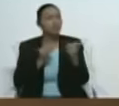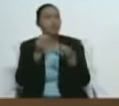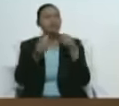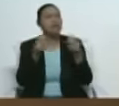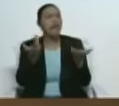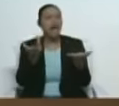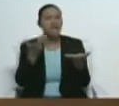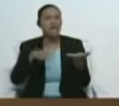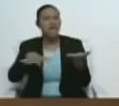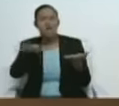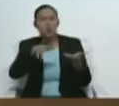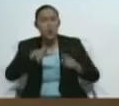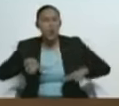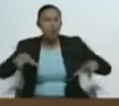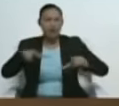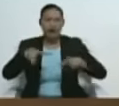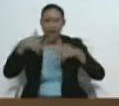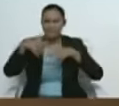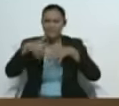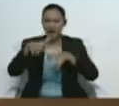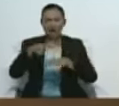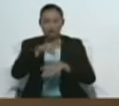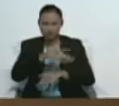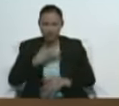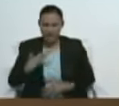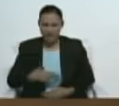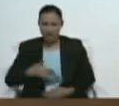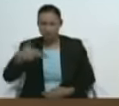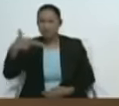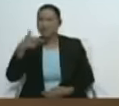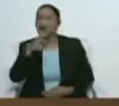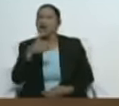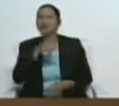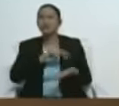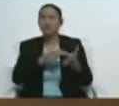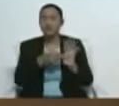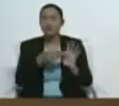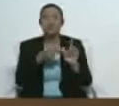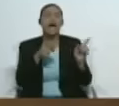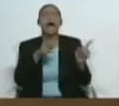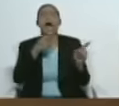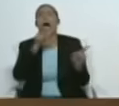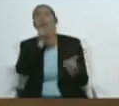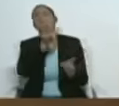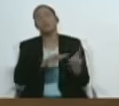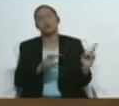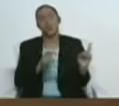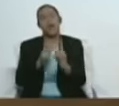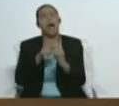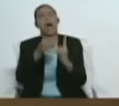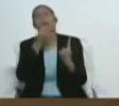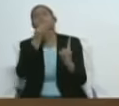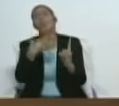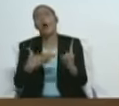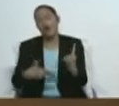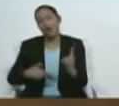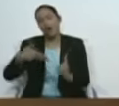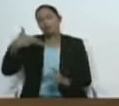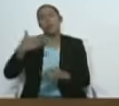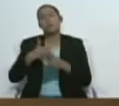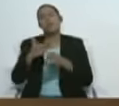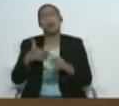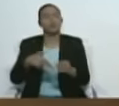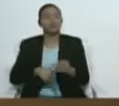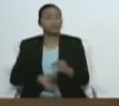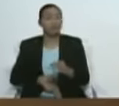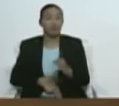buscando qué algo bueno buscaban ustedes creen algo que era algo bueno Obviamente que no era